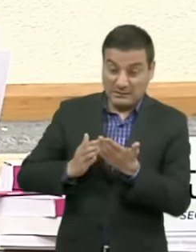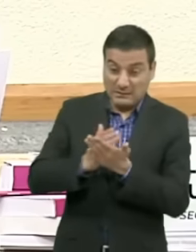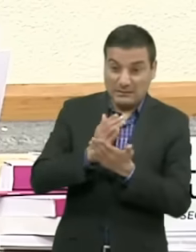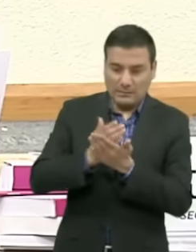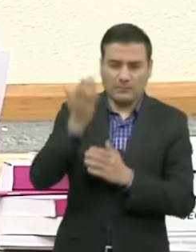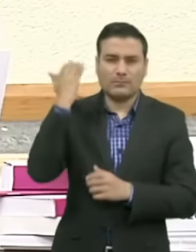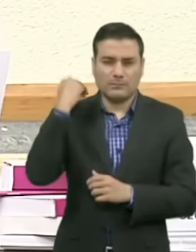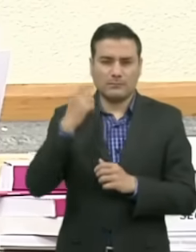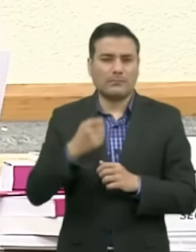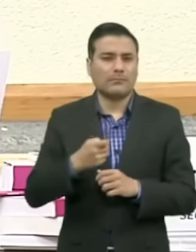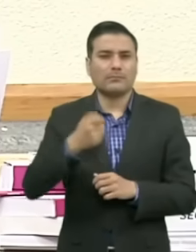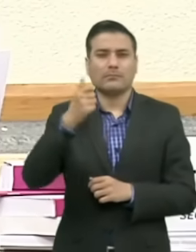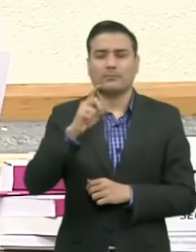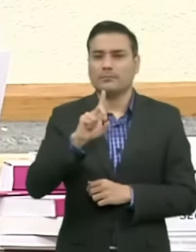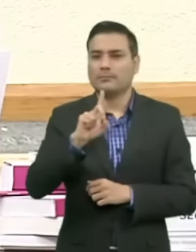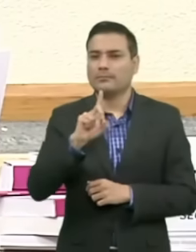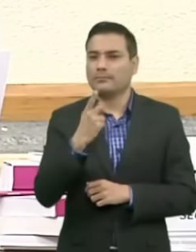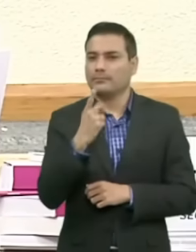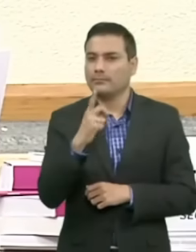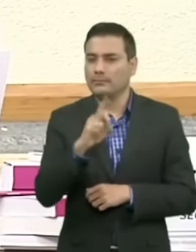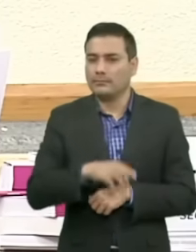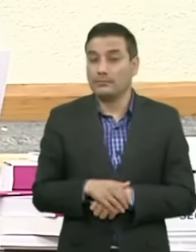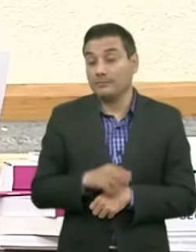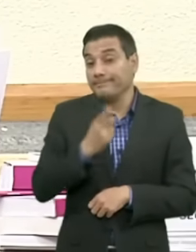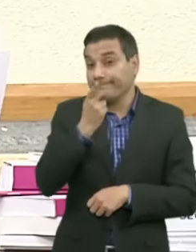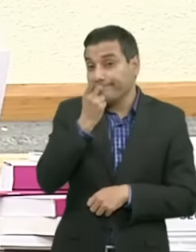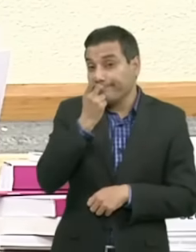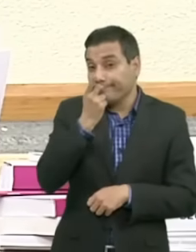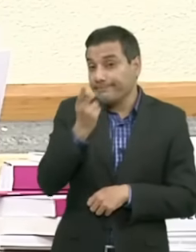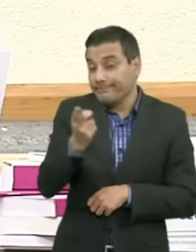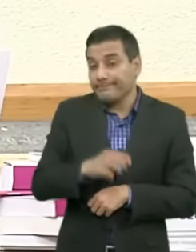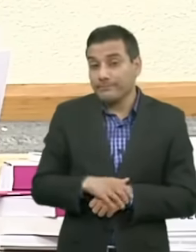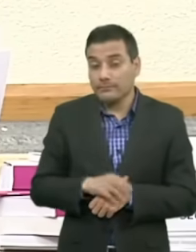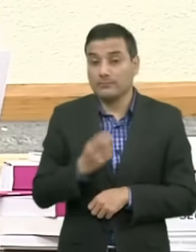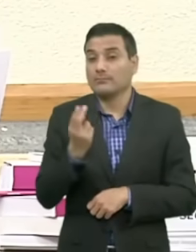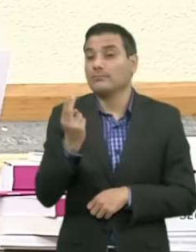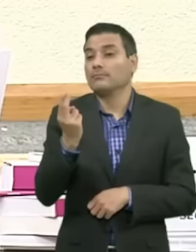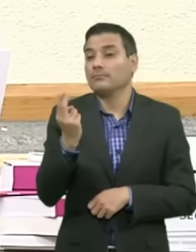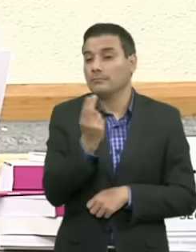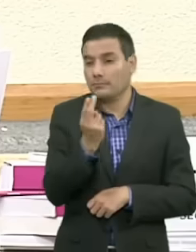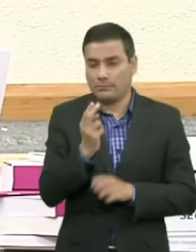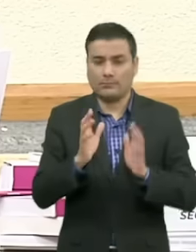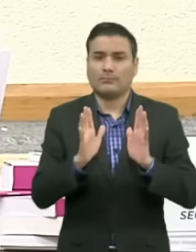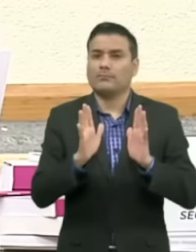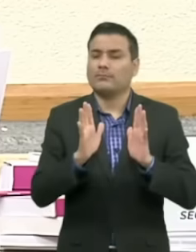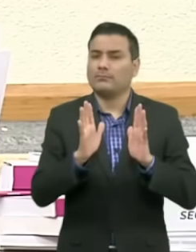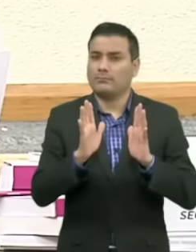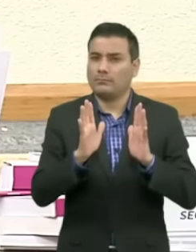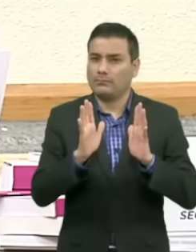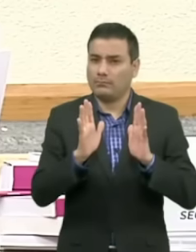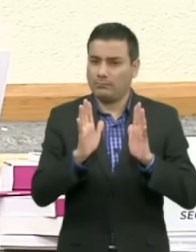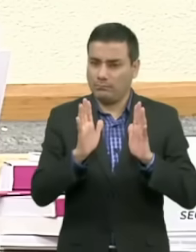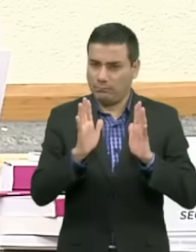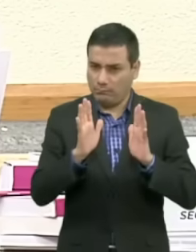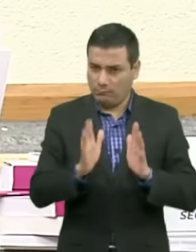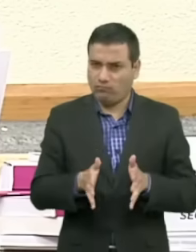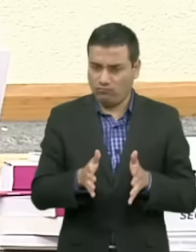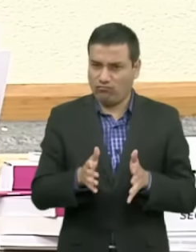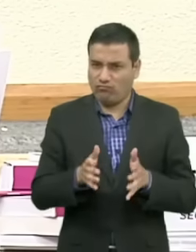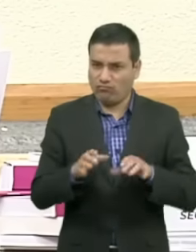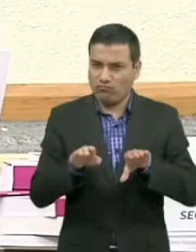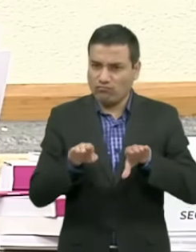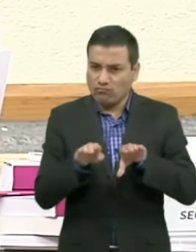fue en diciembre, revestida de una necesidad de tener una estructura